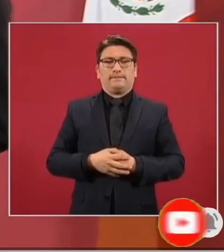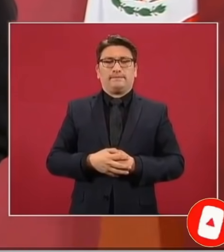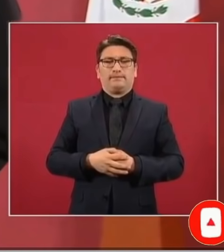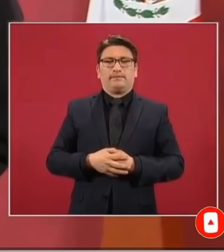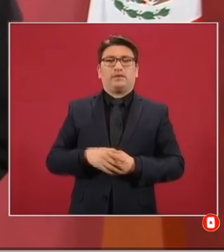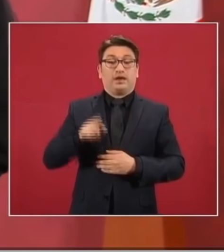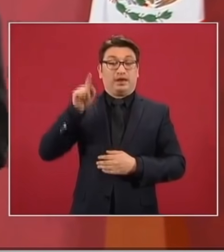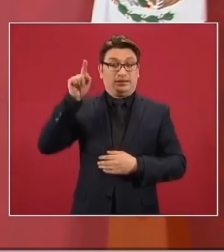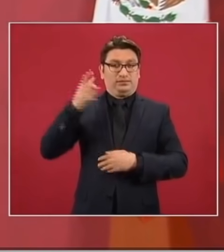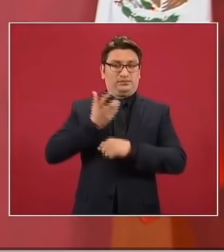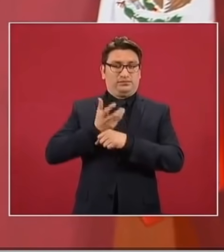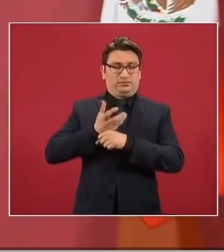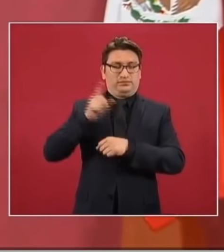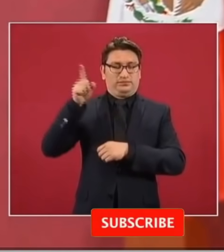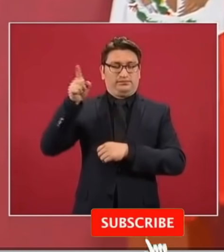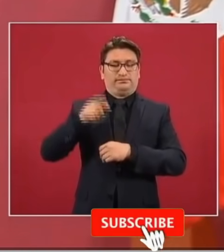Estados Unidos,